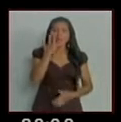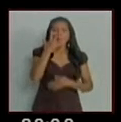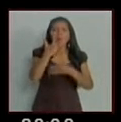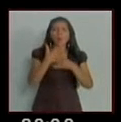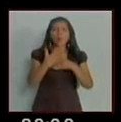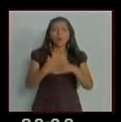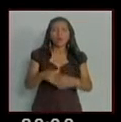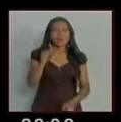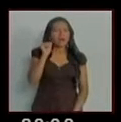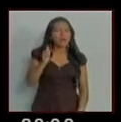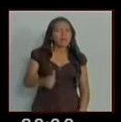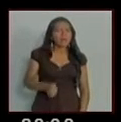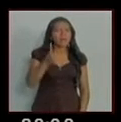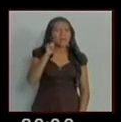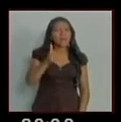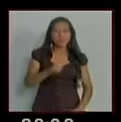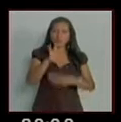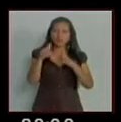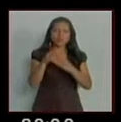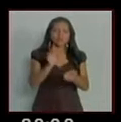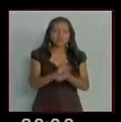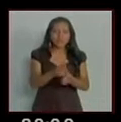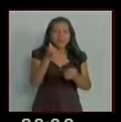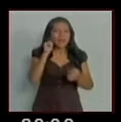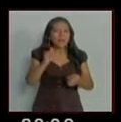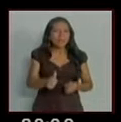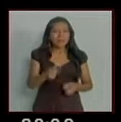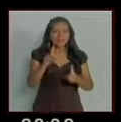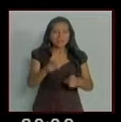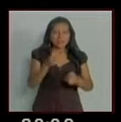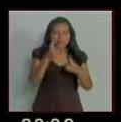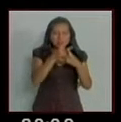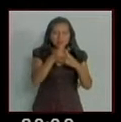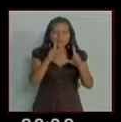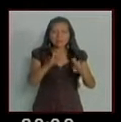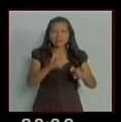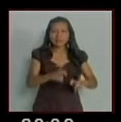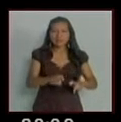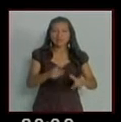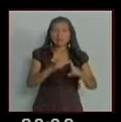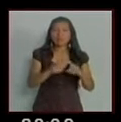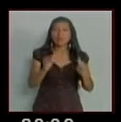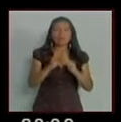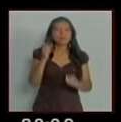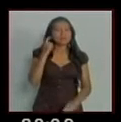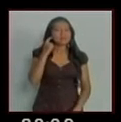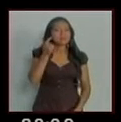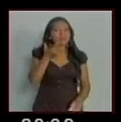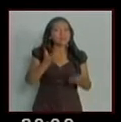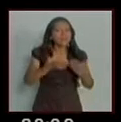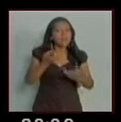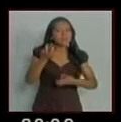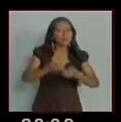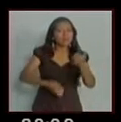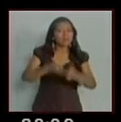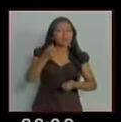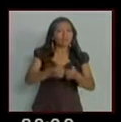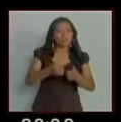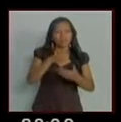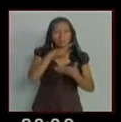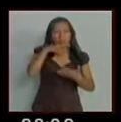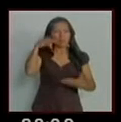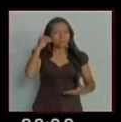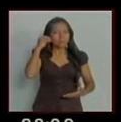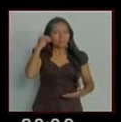amarillitos, entonces se están preocupando de que bajen la bilirrubina y no hacemos el diagnóstico que de la audición que pudo haber dejado como secuela